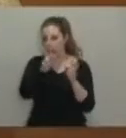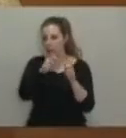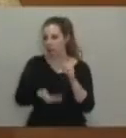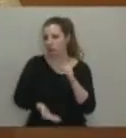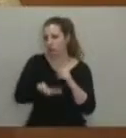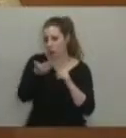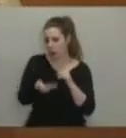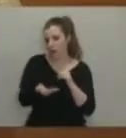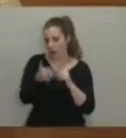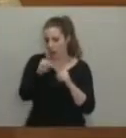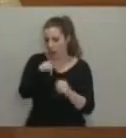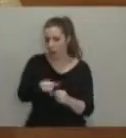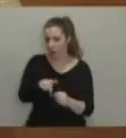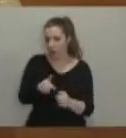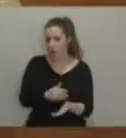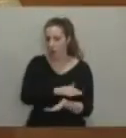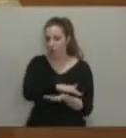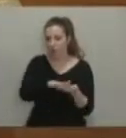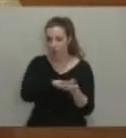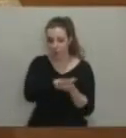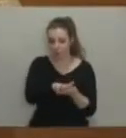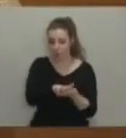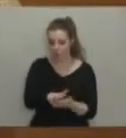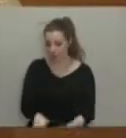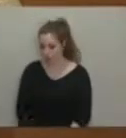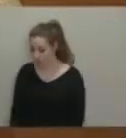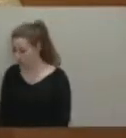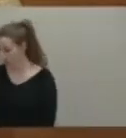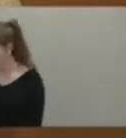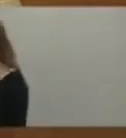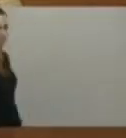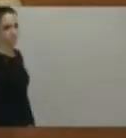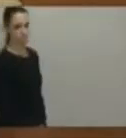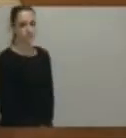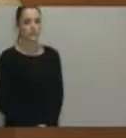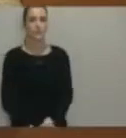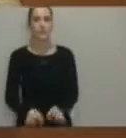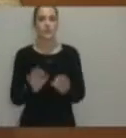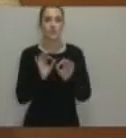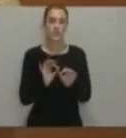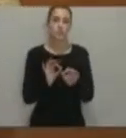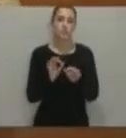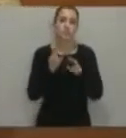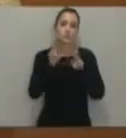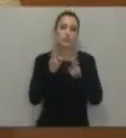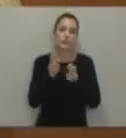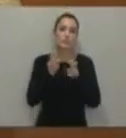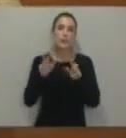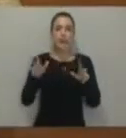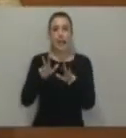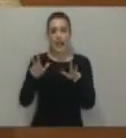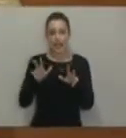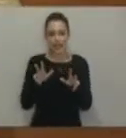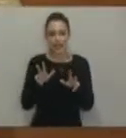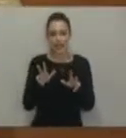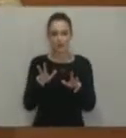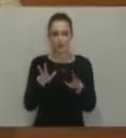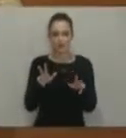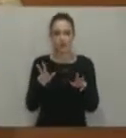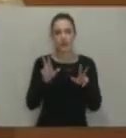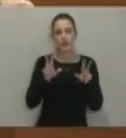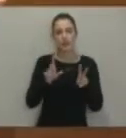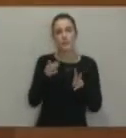trascendencia como el que nos ocupa. No es para menos, hablamos de un asunto que no es solo grave en sí mismo, sino